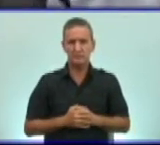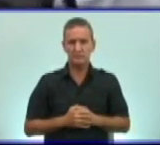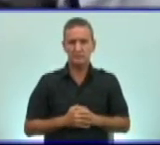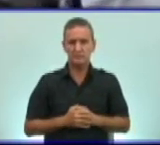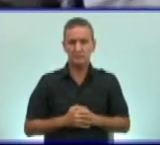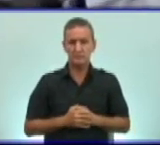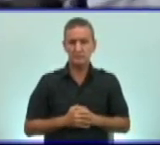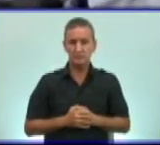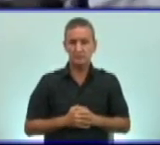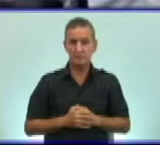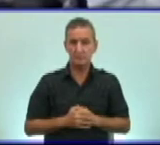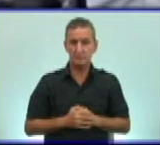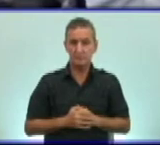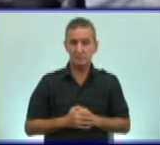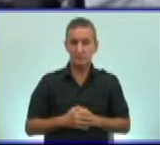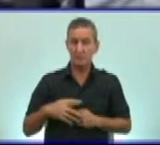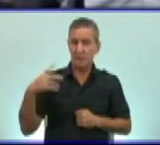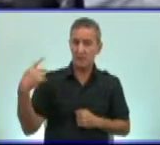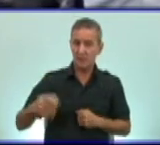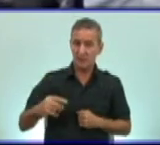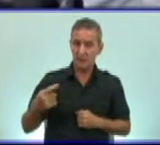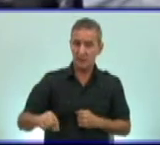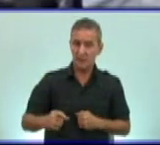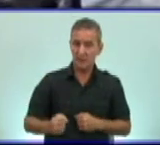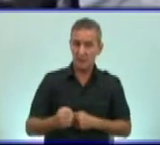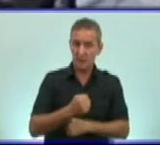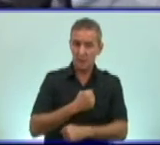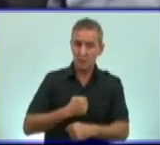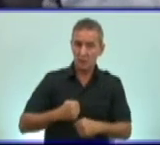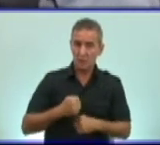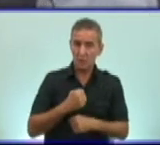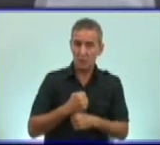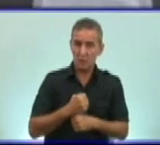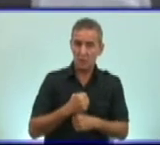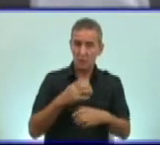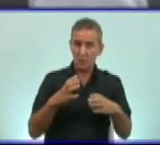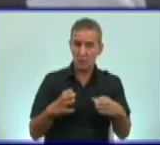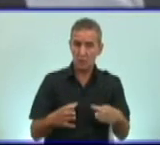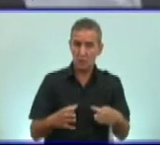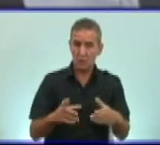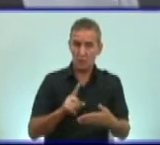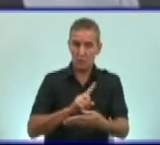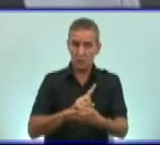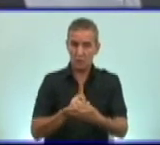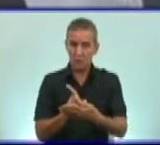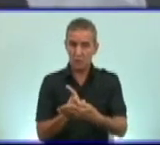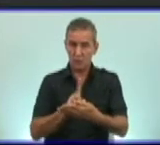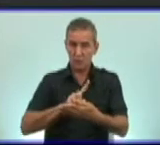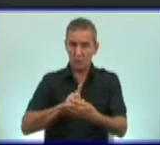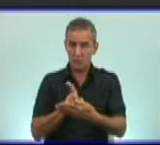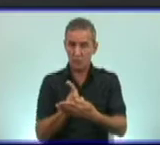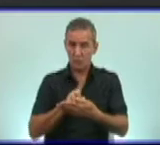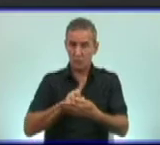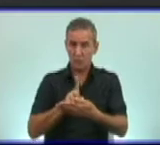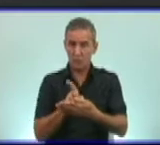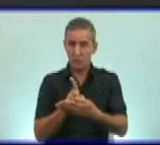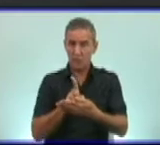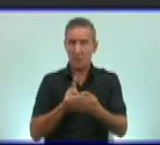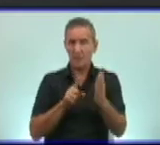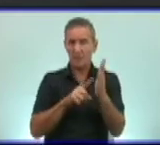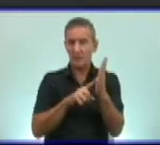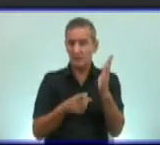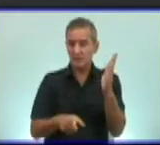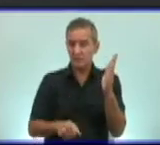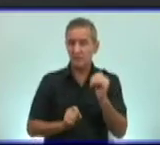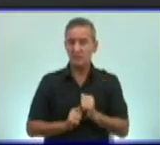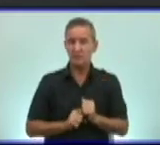Con el fin de llevar a cabo la práctica, vamos a utilizar un equipo para medir la conductividad eléctrica. El equipo